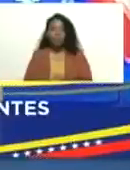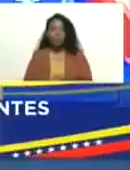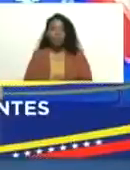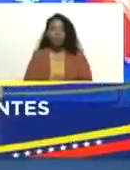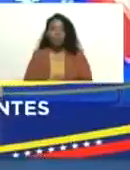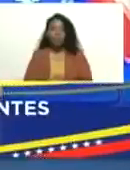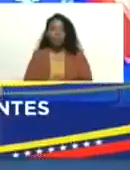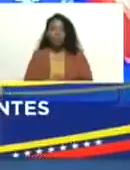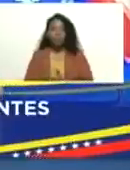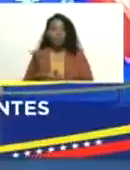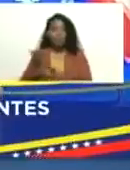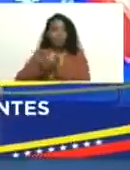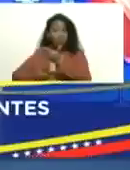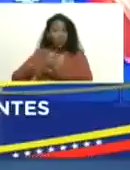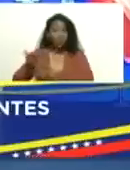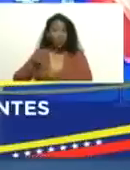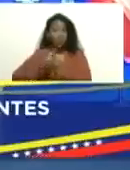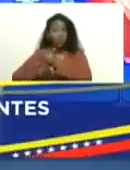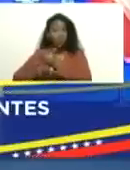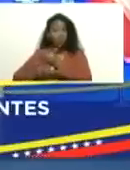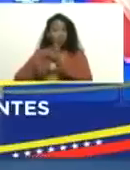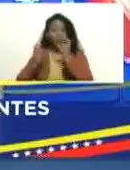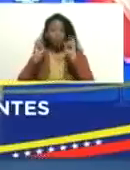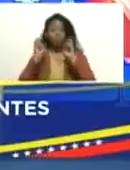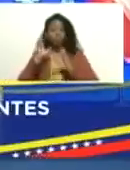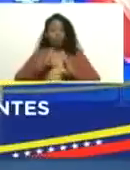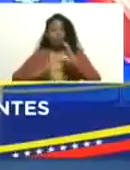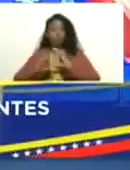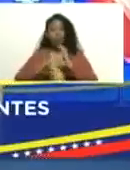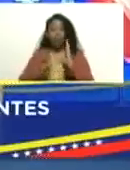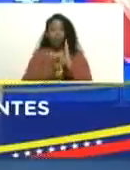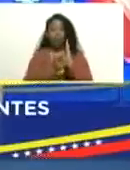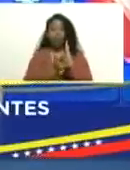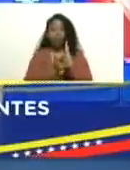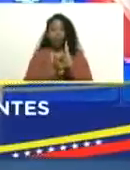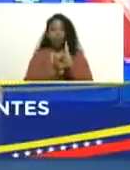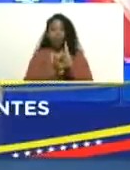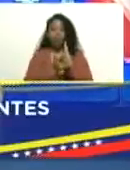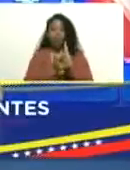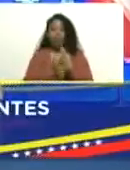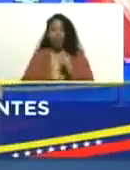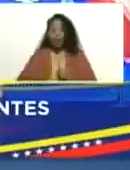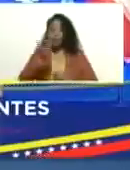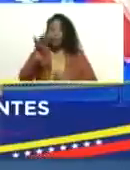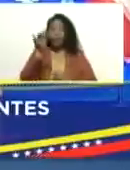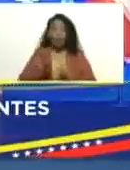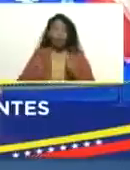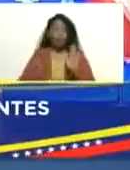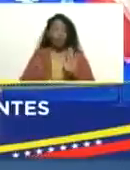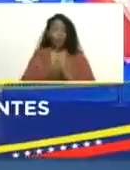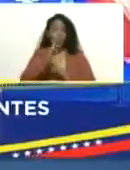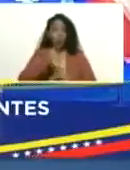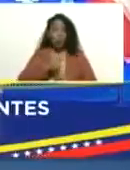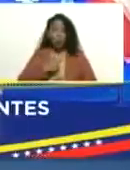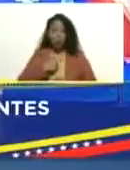La cooperación en ciencia y tecnología es vital. Irán ha dado un salto gigantesco. Yo podría